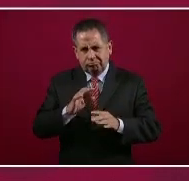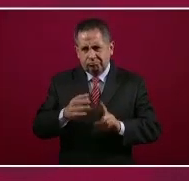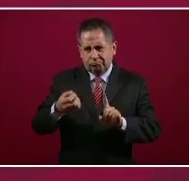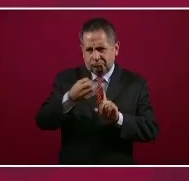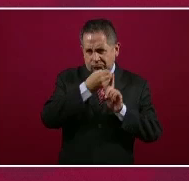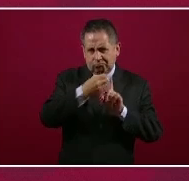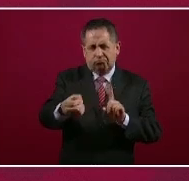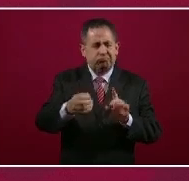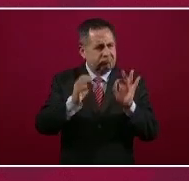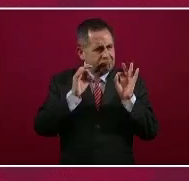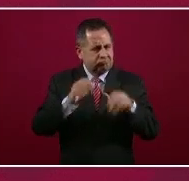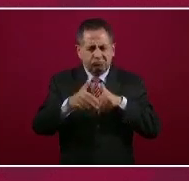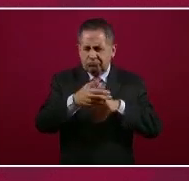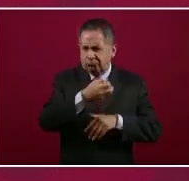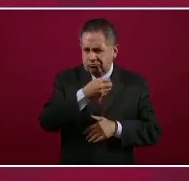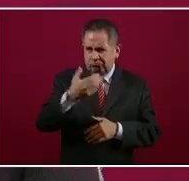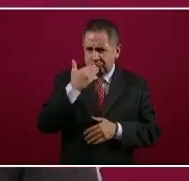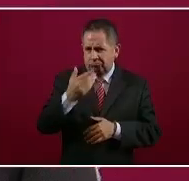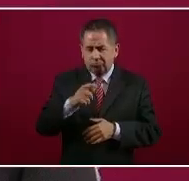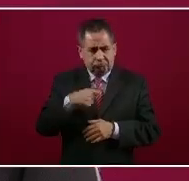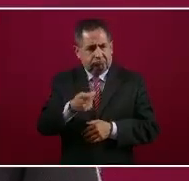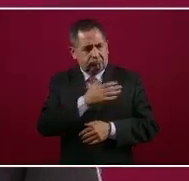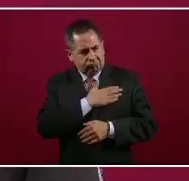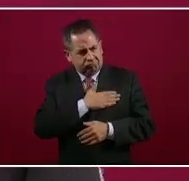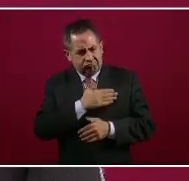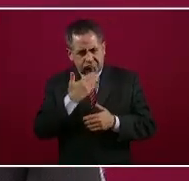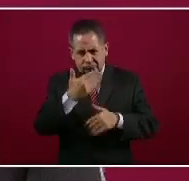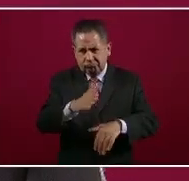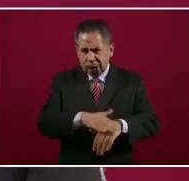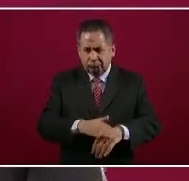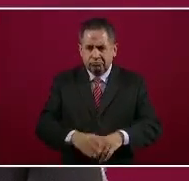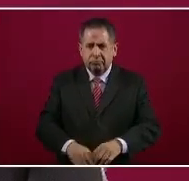organización de los manifestantes